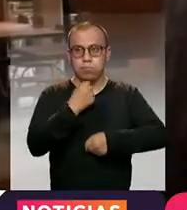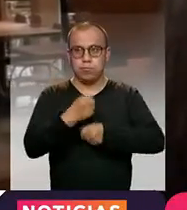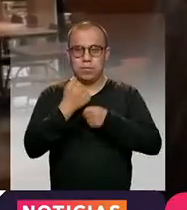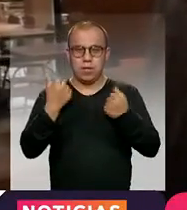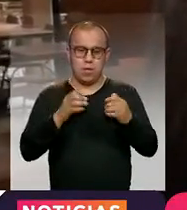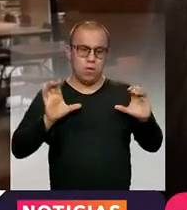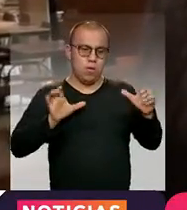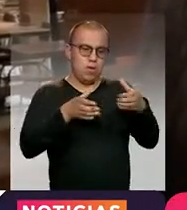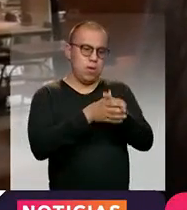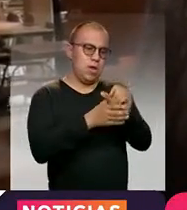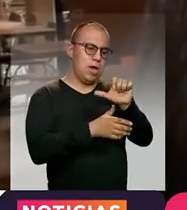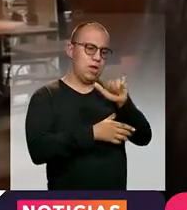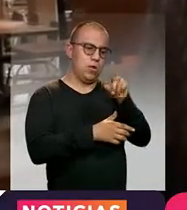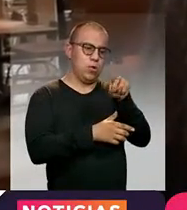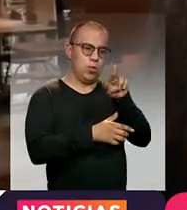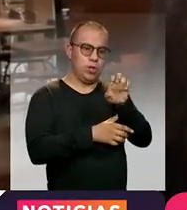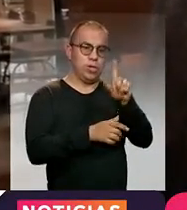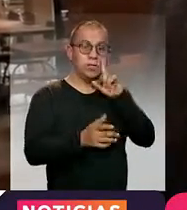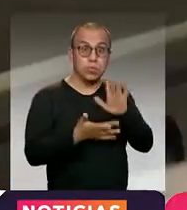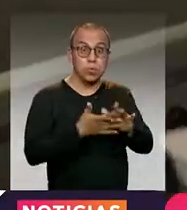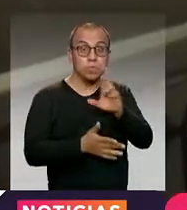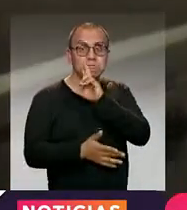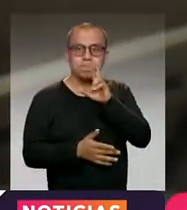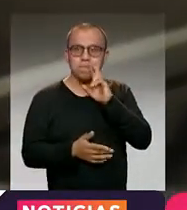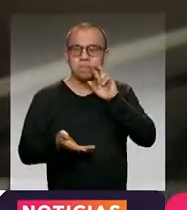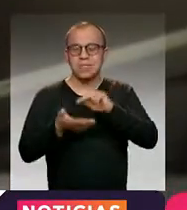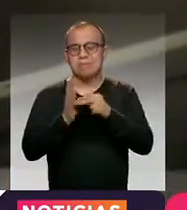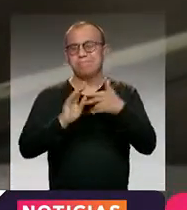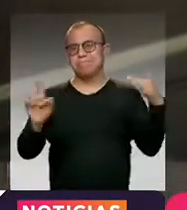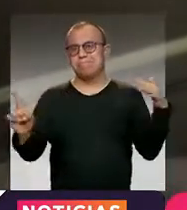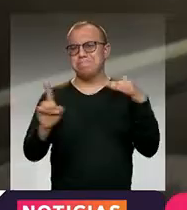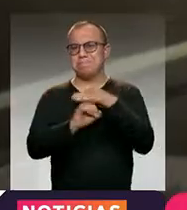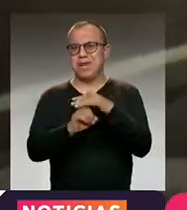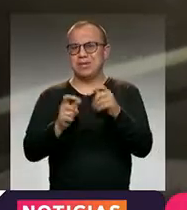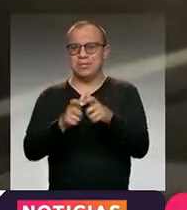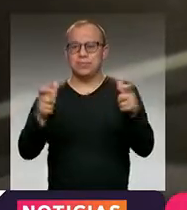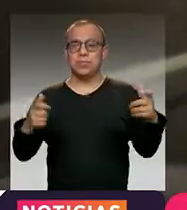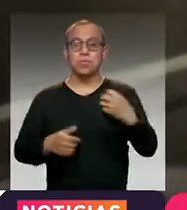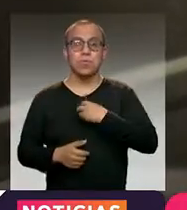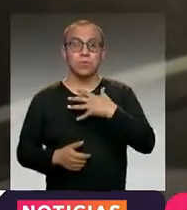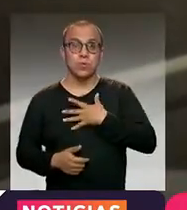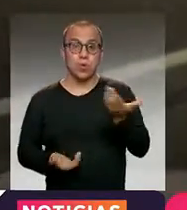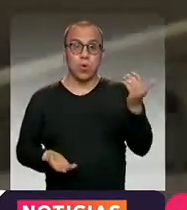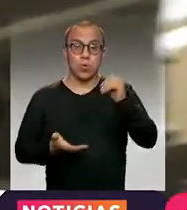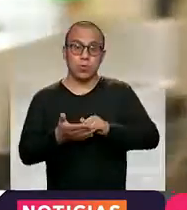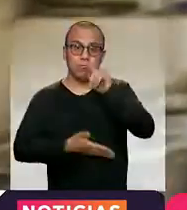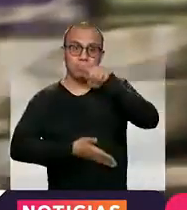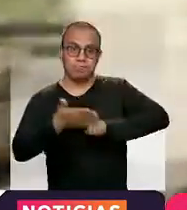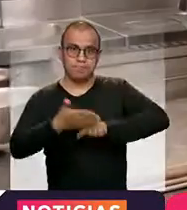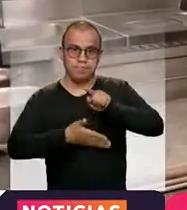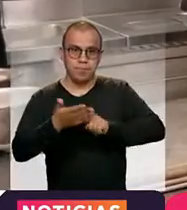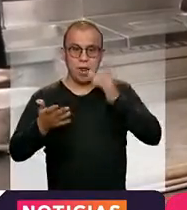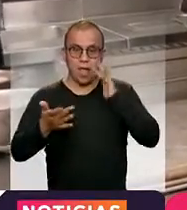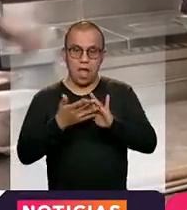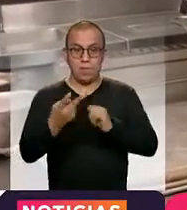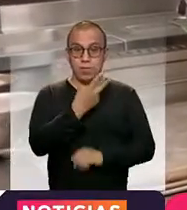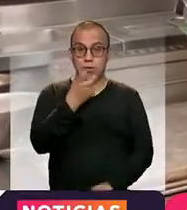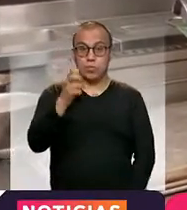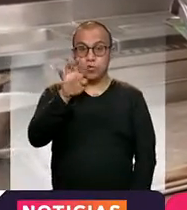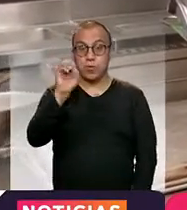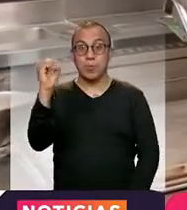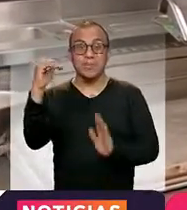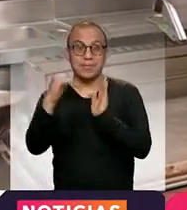Acodres, sector que representa a los restaurantes, señala que es uno de los más afectados porque se pierde la oportunidad de volver a contratar parte de los 290